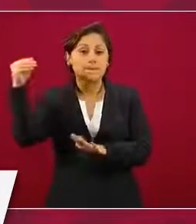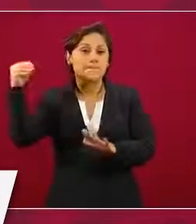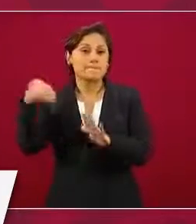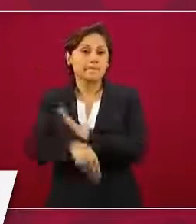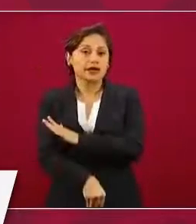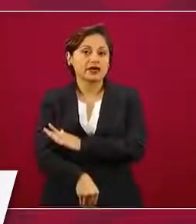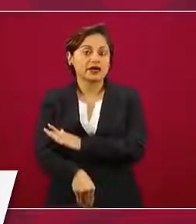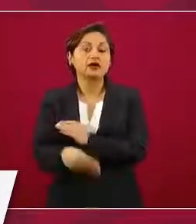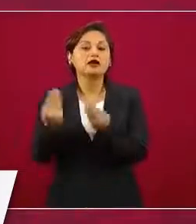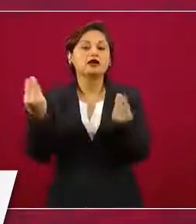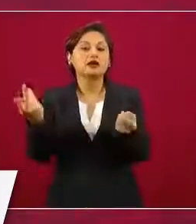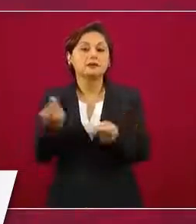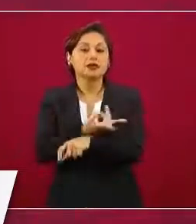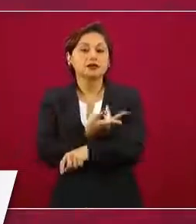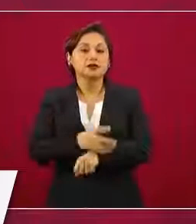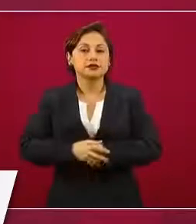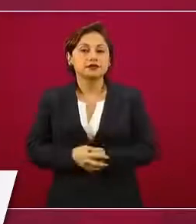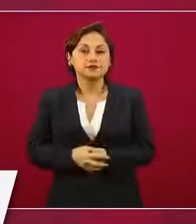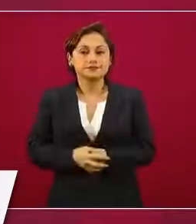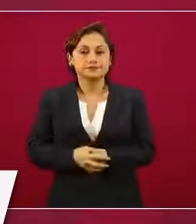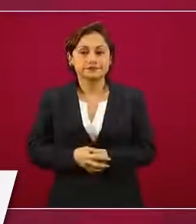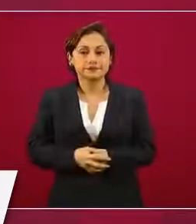Todos los que se formaron